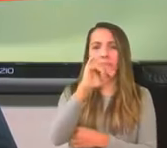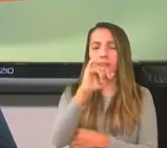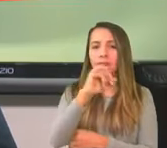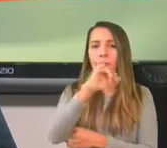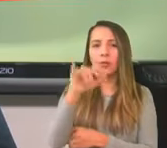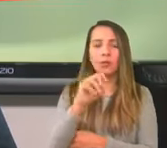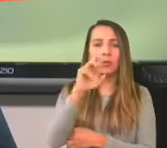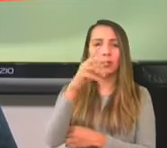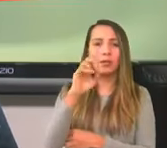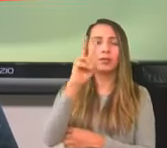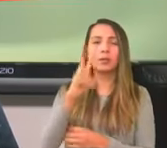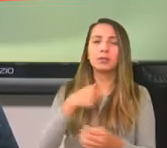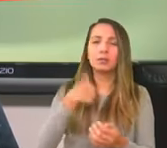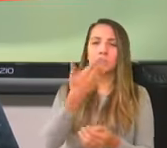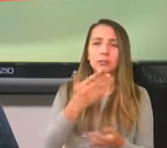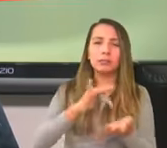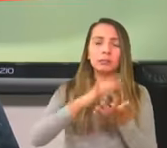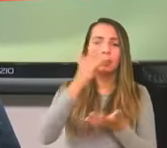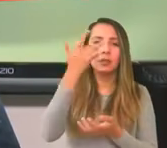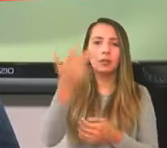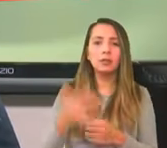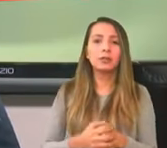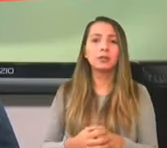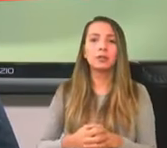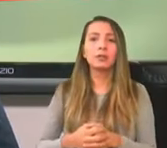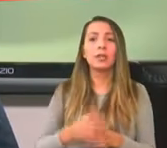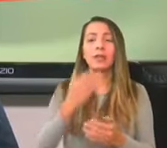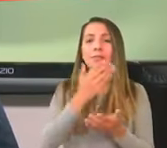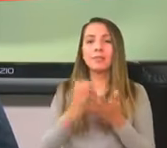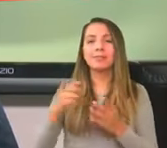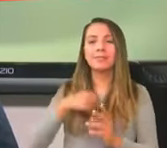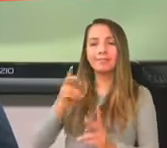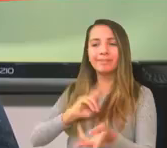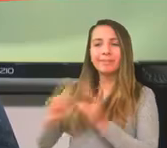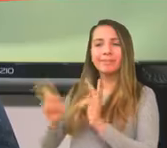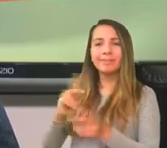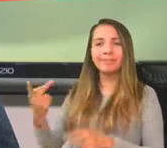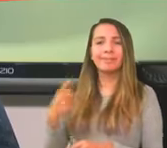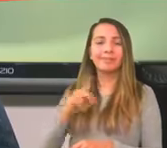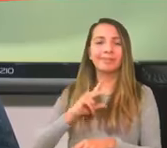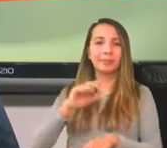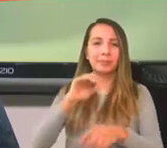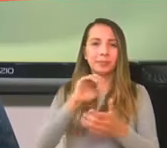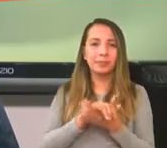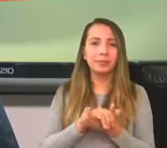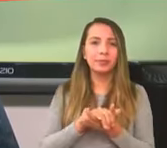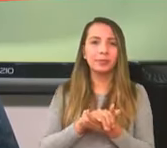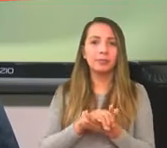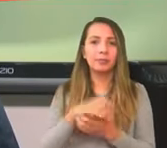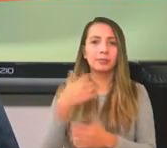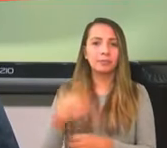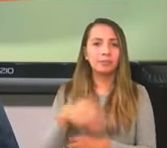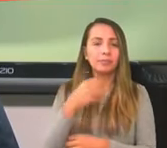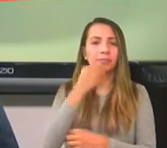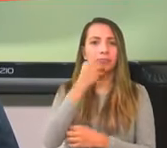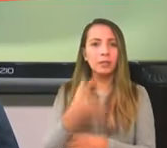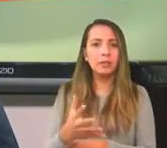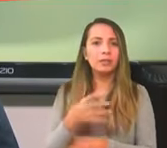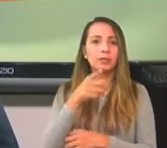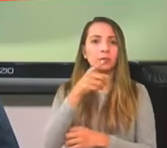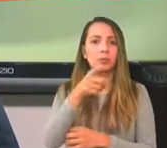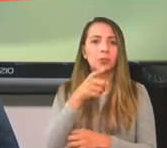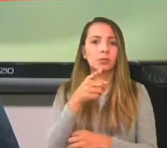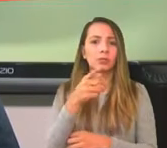yo le agradezco muchísimo. Aparte, estaba comentando con mi esposo la efectividad que tienen ustedes ante